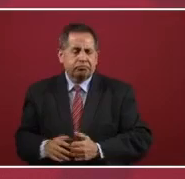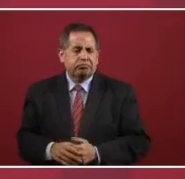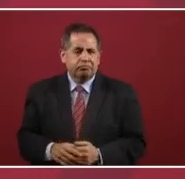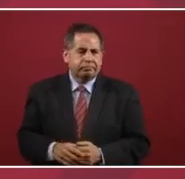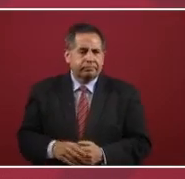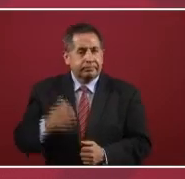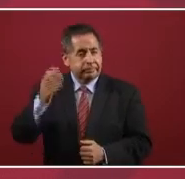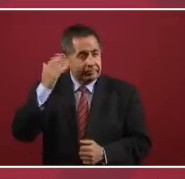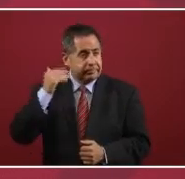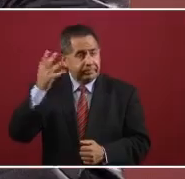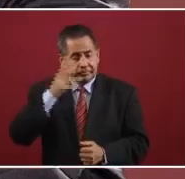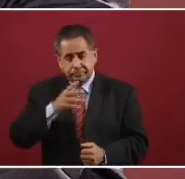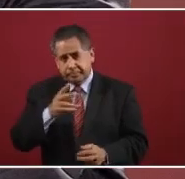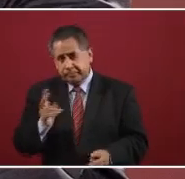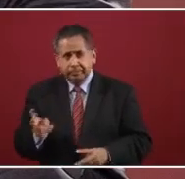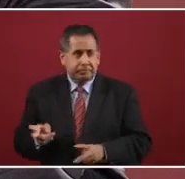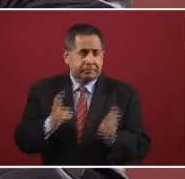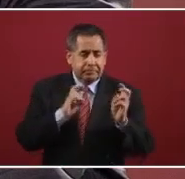cuando eran